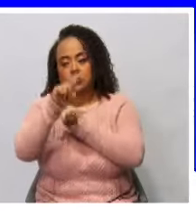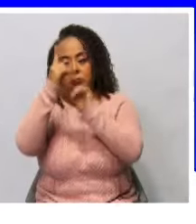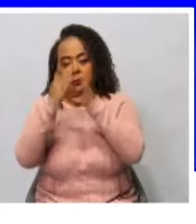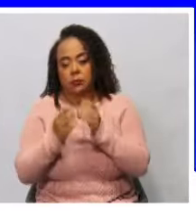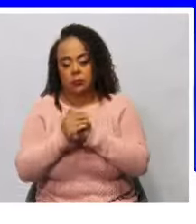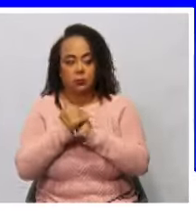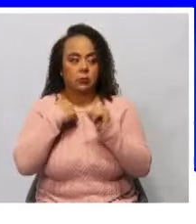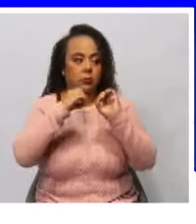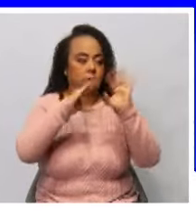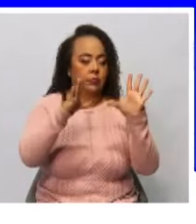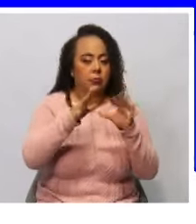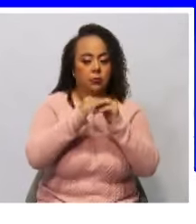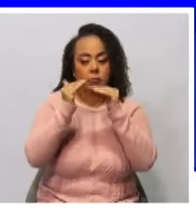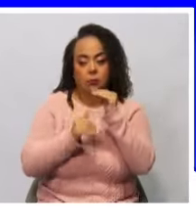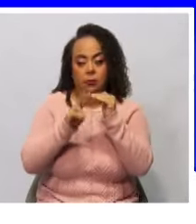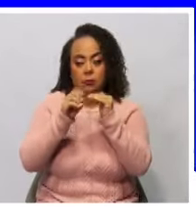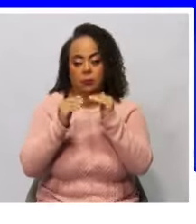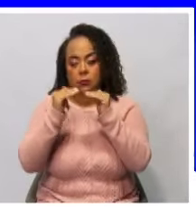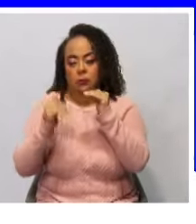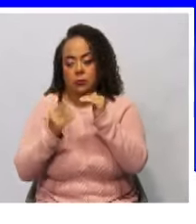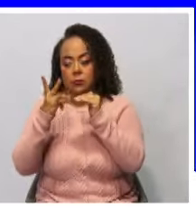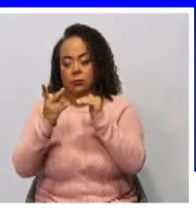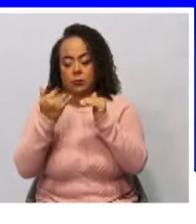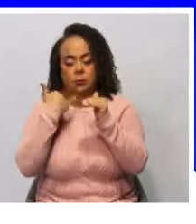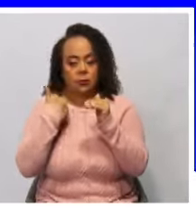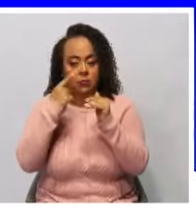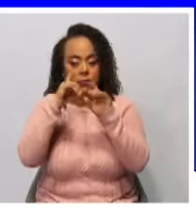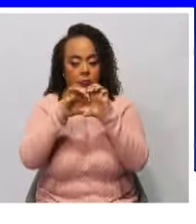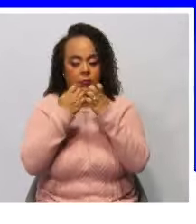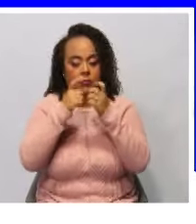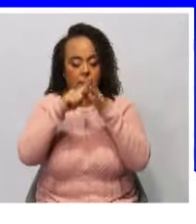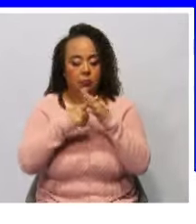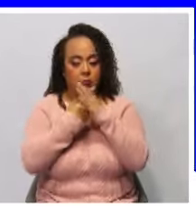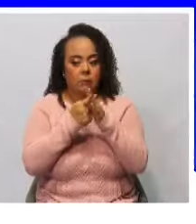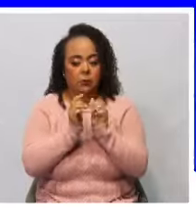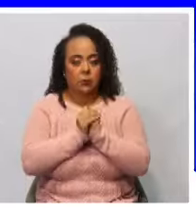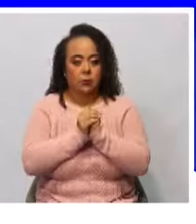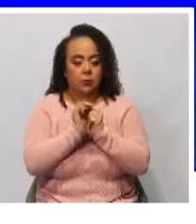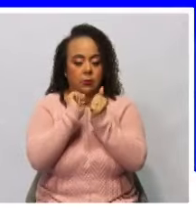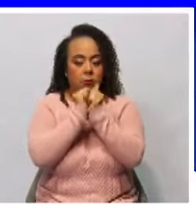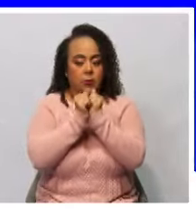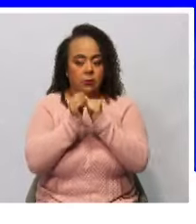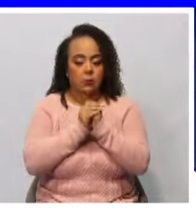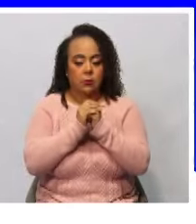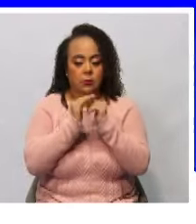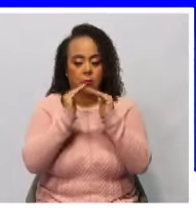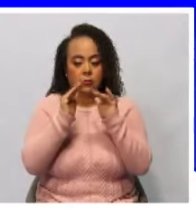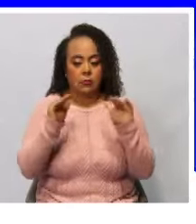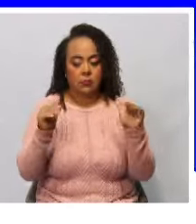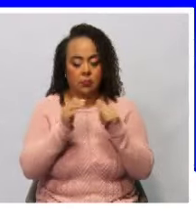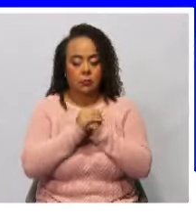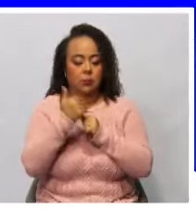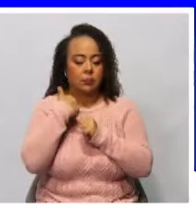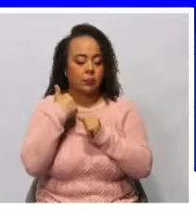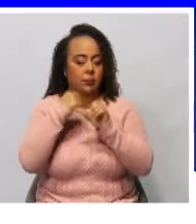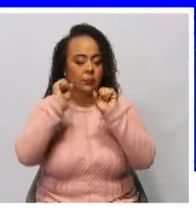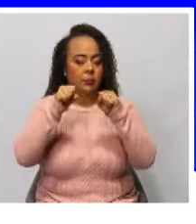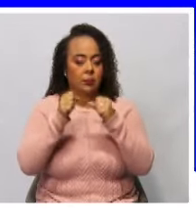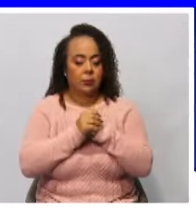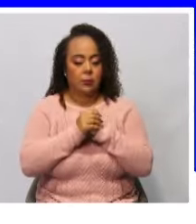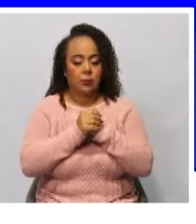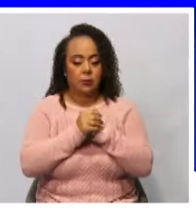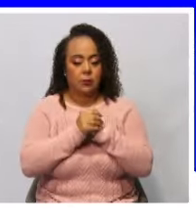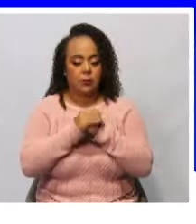Ahora, te tenés que meter una sub-20, una sub-17, si vos ya tenés un equipo acá que empieza a competir en LIACE, en las divisiones menores, vas a tener una capacidad de rastrear y